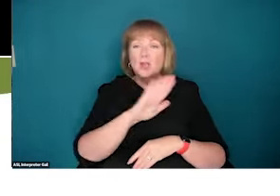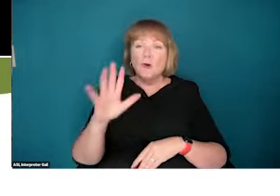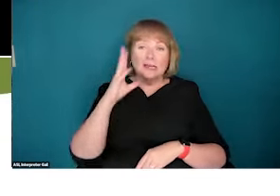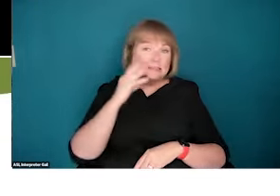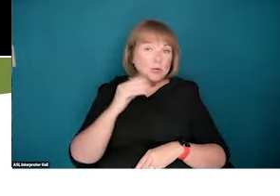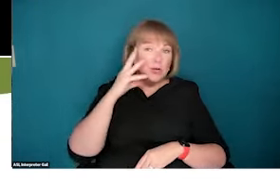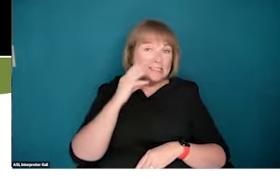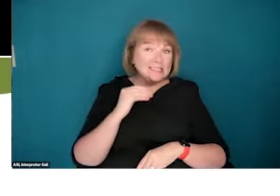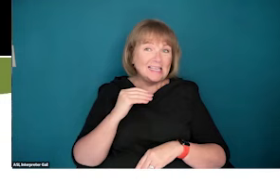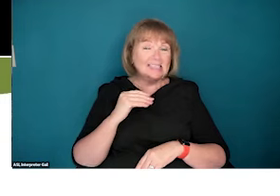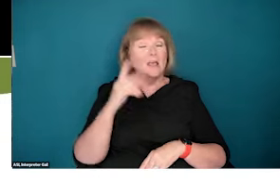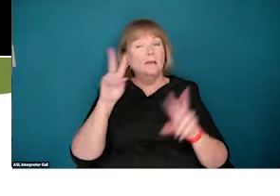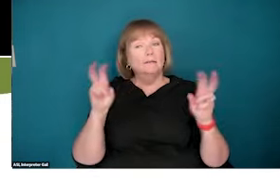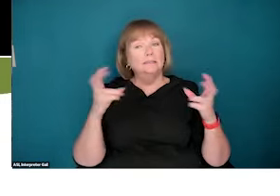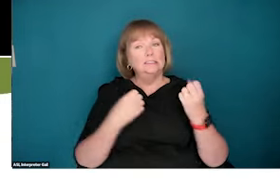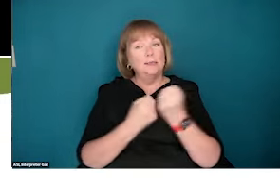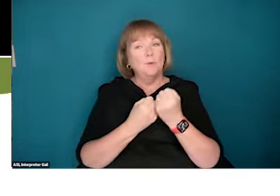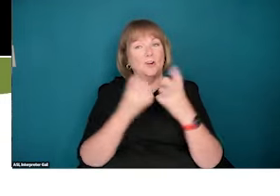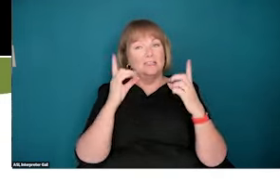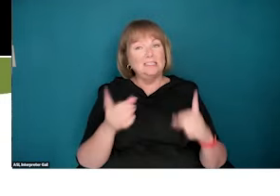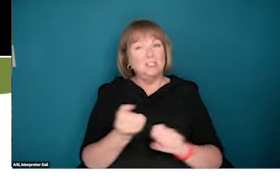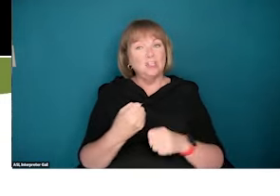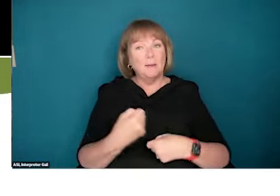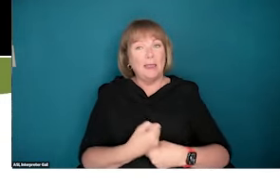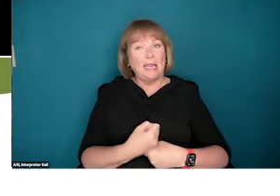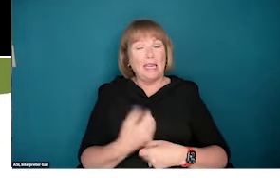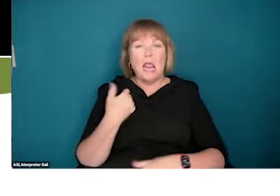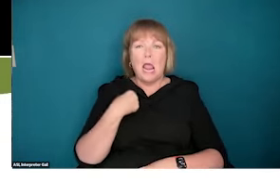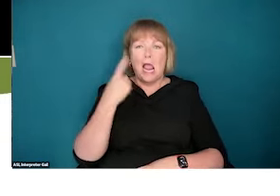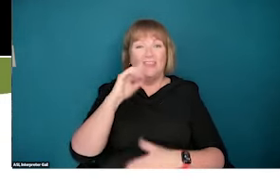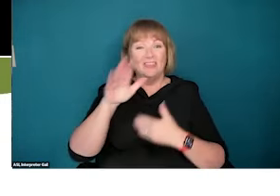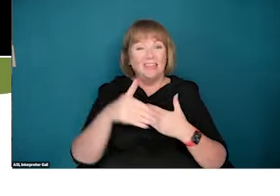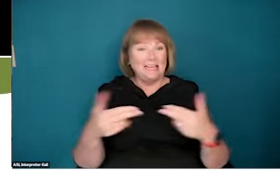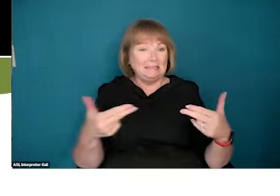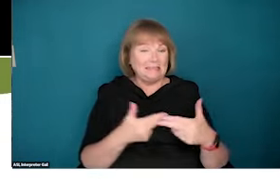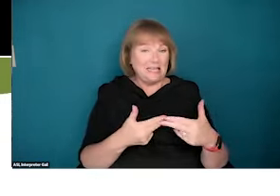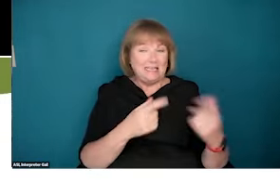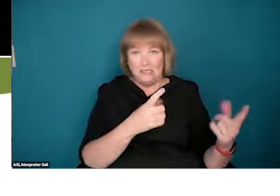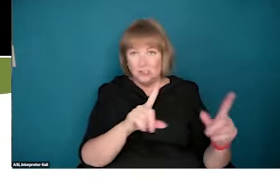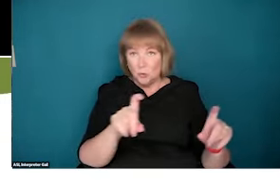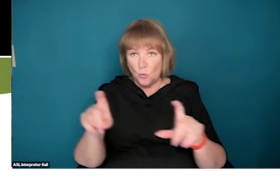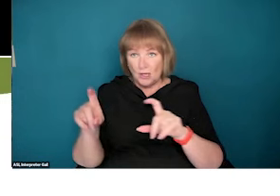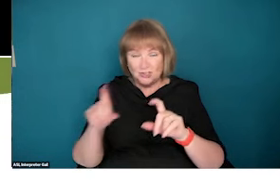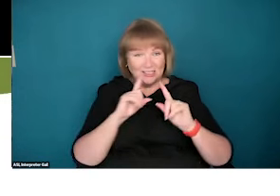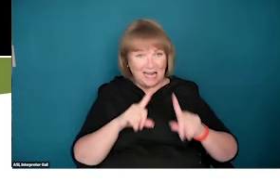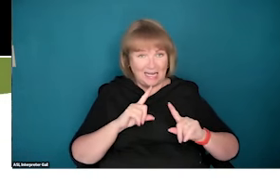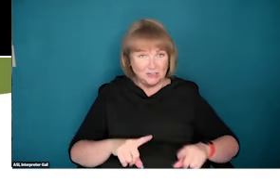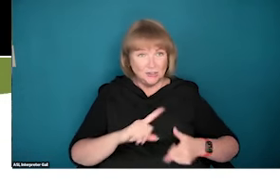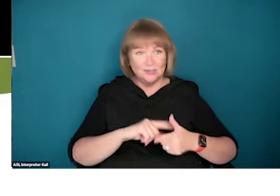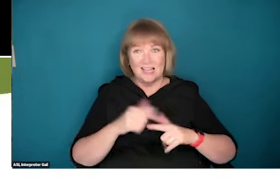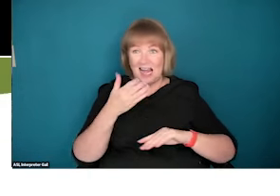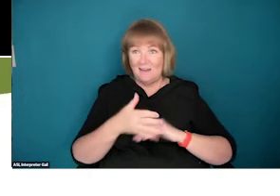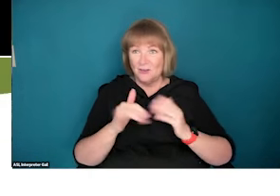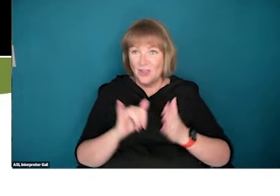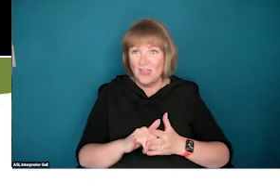vamos a darles a ustedes todos estos diapositivas o filminas y yo veo una pregunta en el preguntas